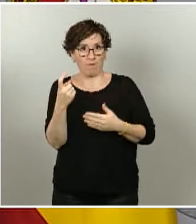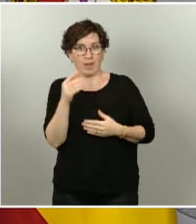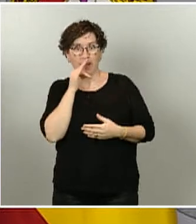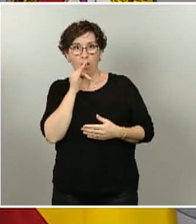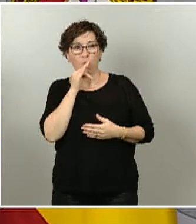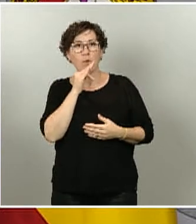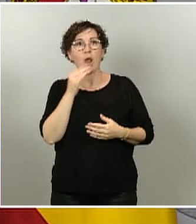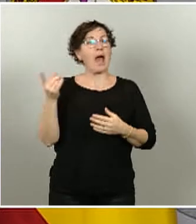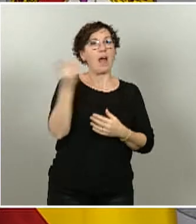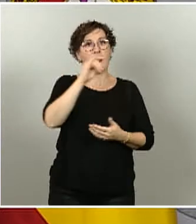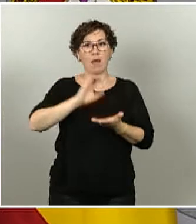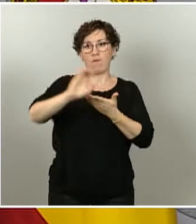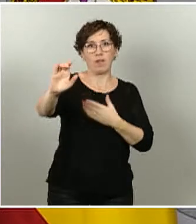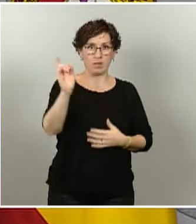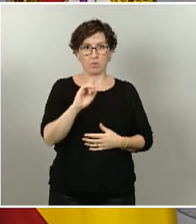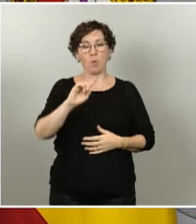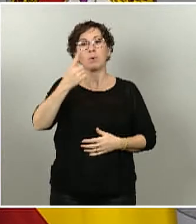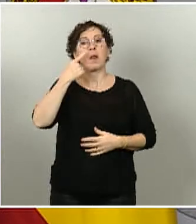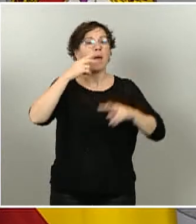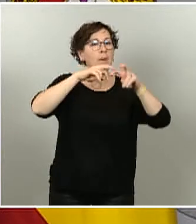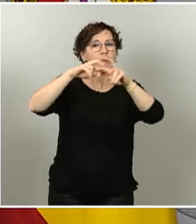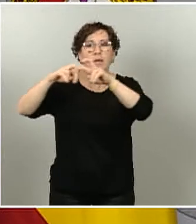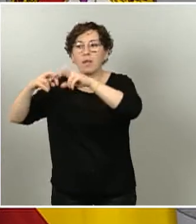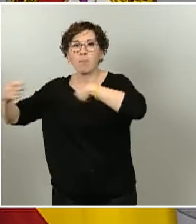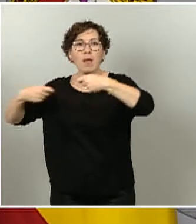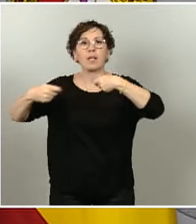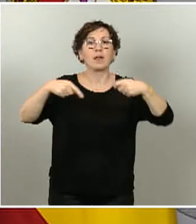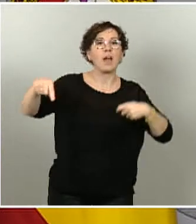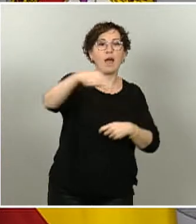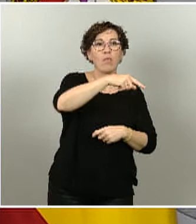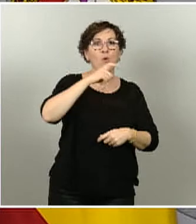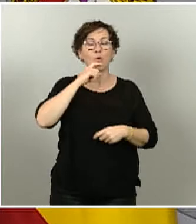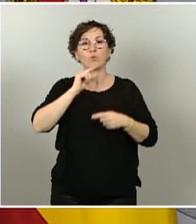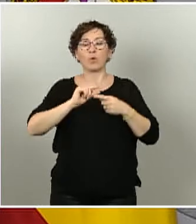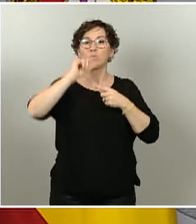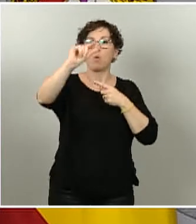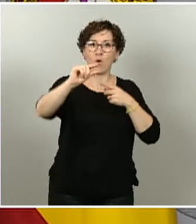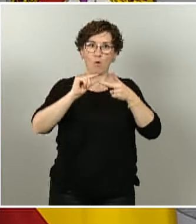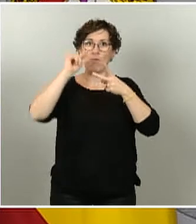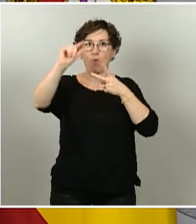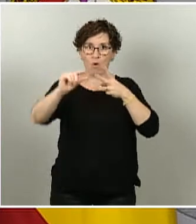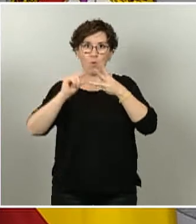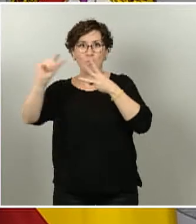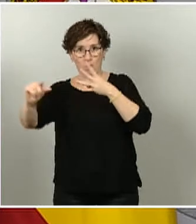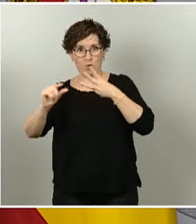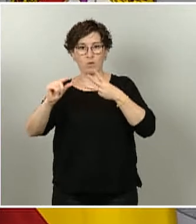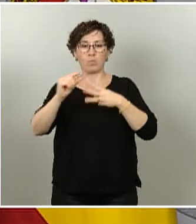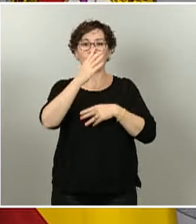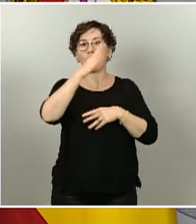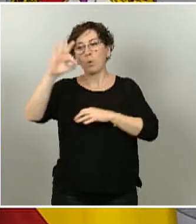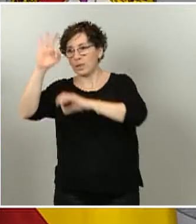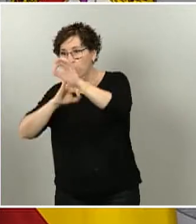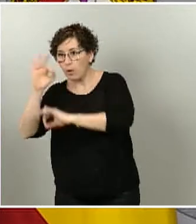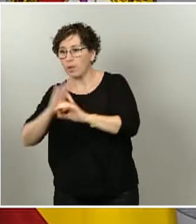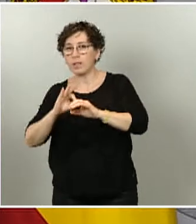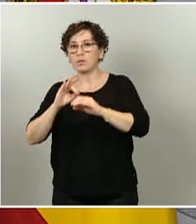del mercado y vamos trabajando con tramos en los que un 50% van dirigidos a pymes o un 100% va dirigido a pymes. En